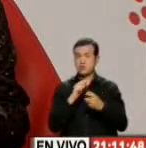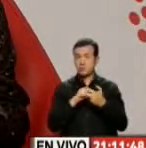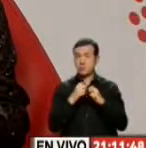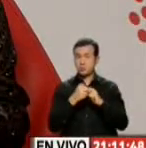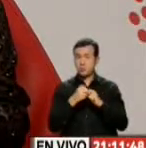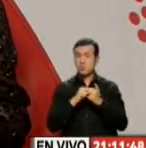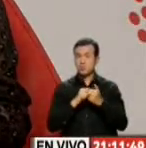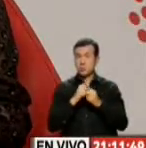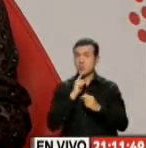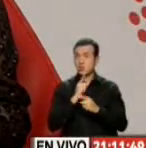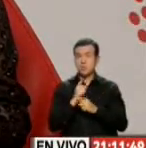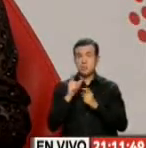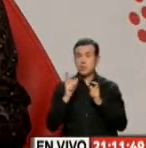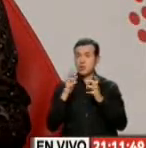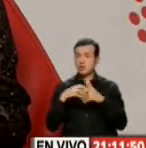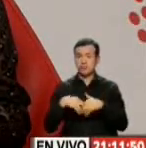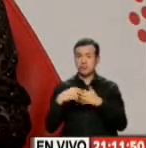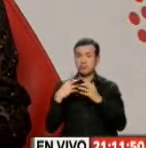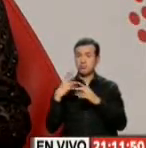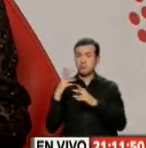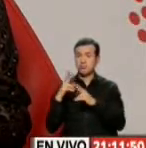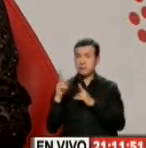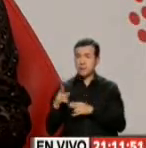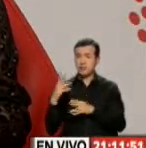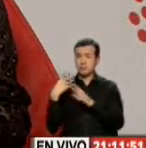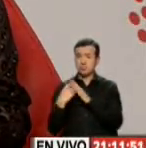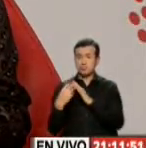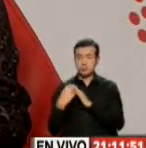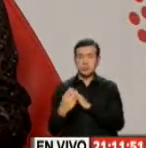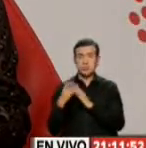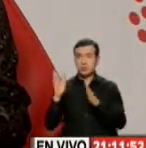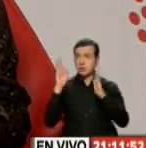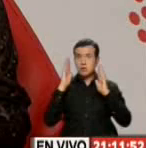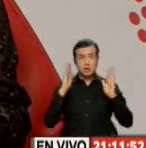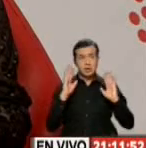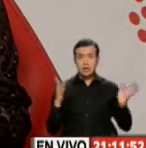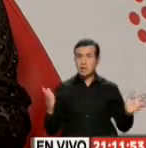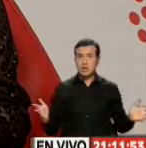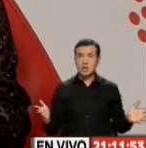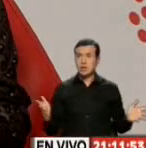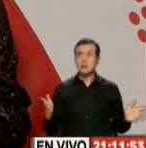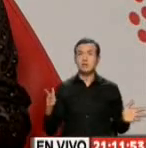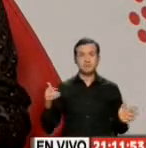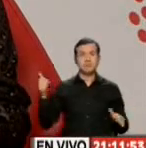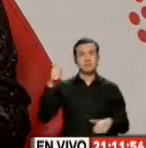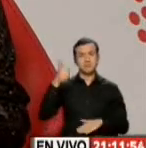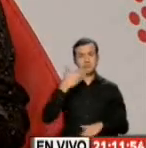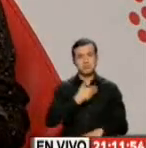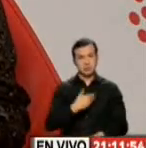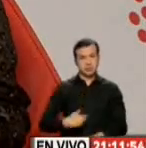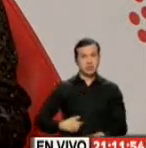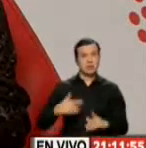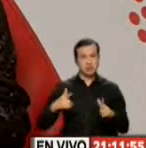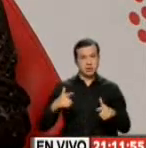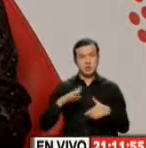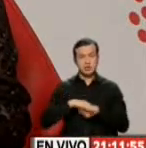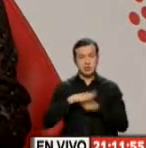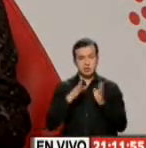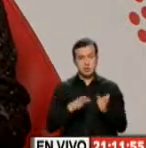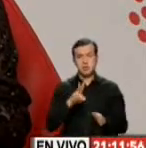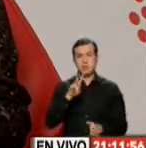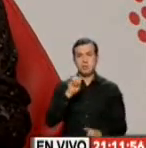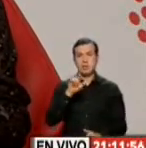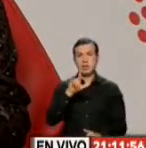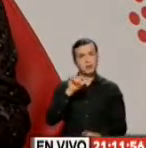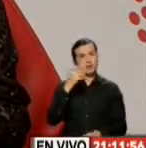una crisis humanitaria, pero no tenemos todavía una respuesta, y yo creo que eso es el liderazgo del presidente Moreno y del canciller Valencia, que